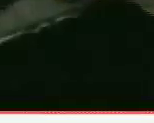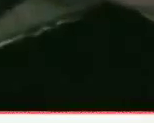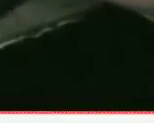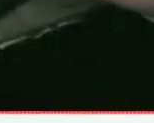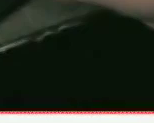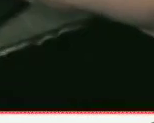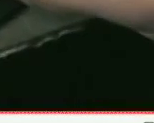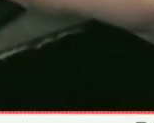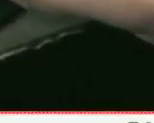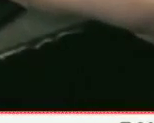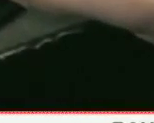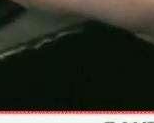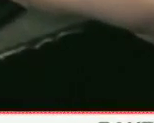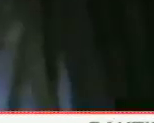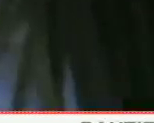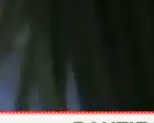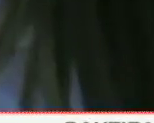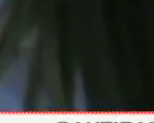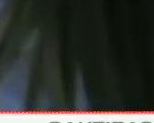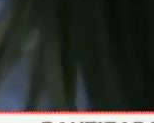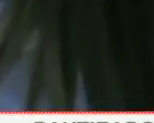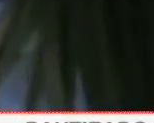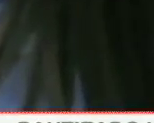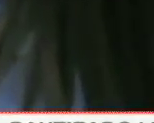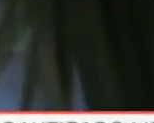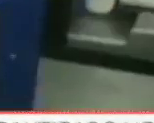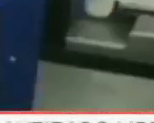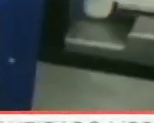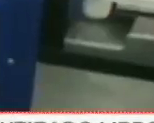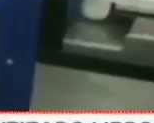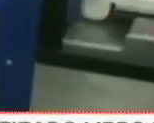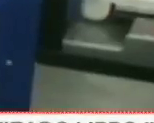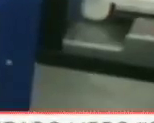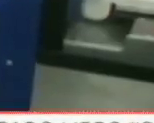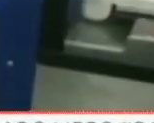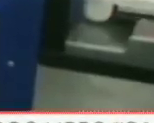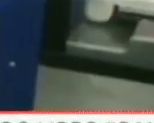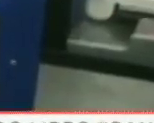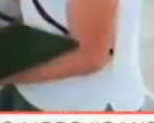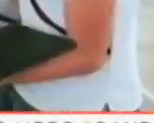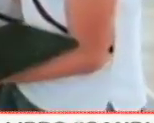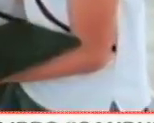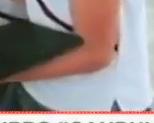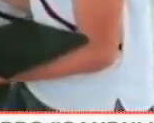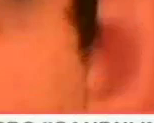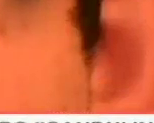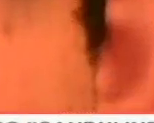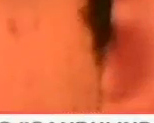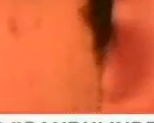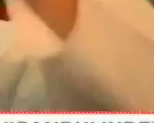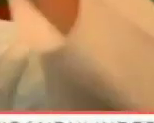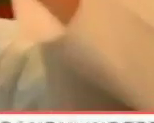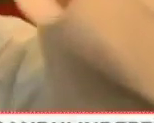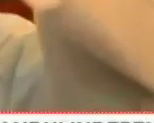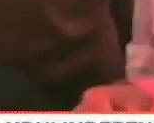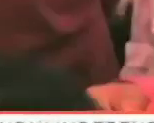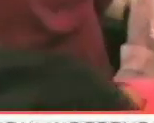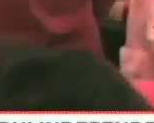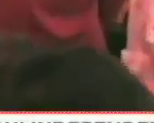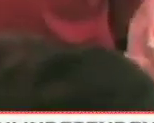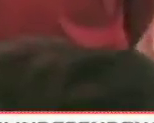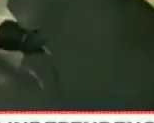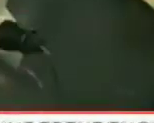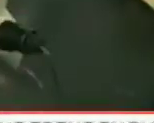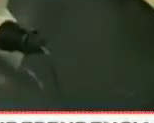El Plan Nacional de Innovación Tecnológica tiene como objetivo impulsar la economía del país. Han sido convocados